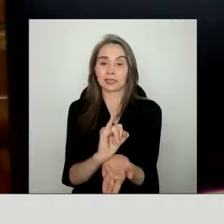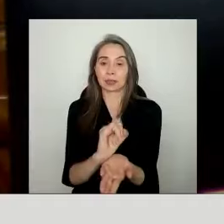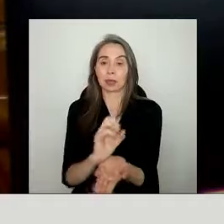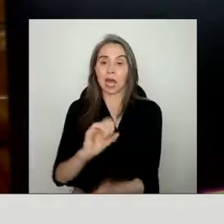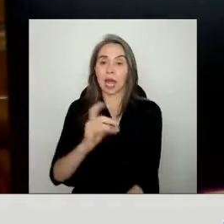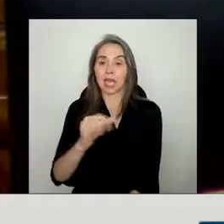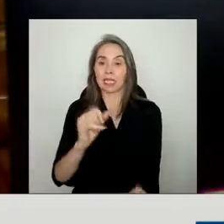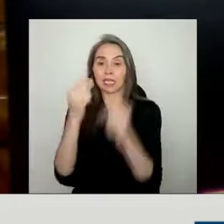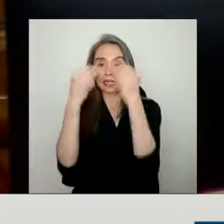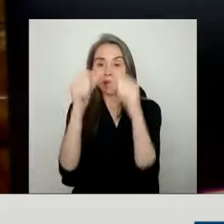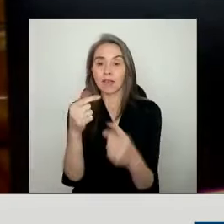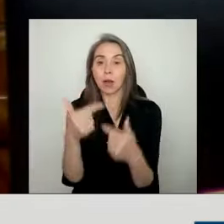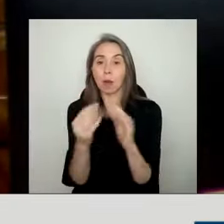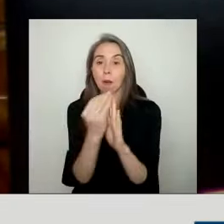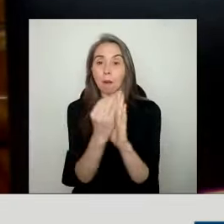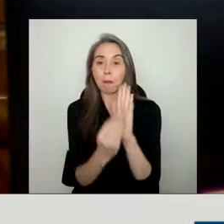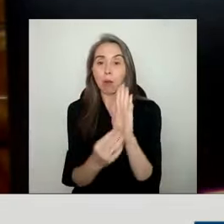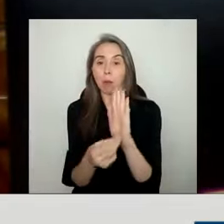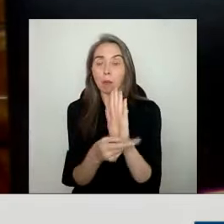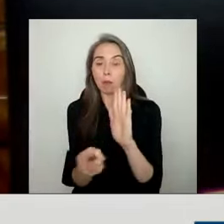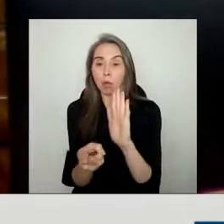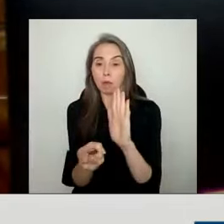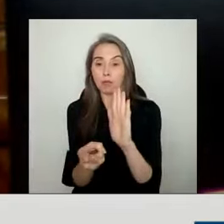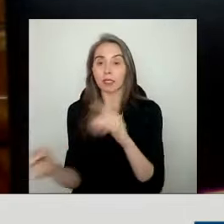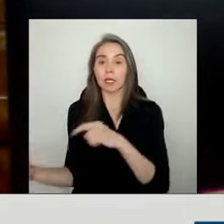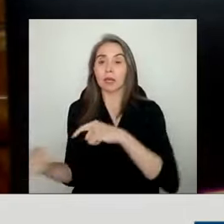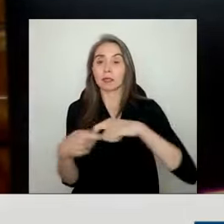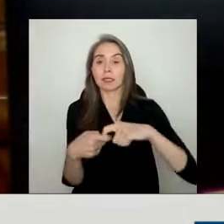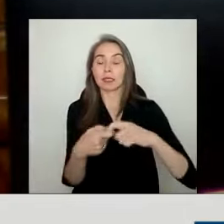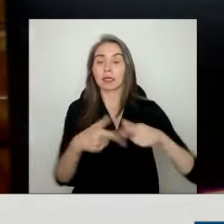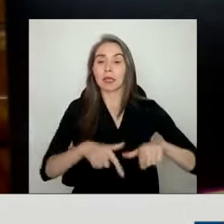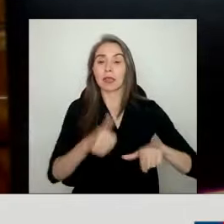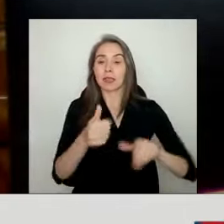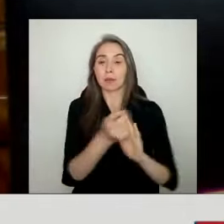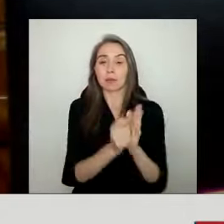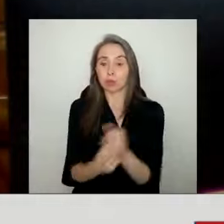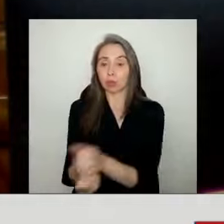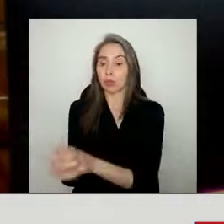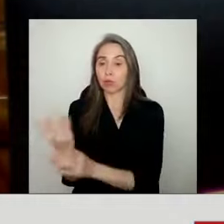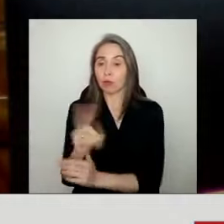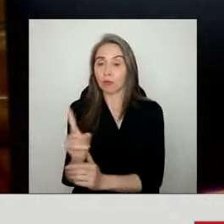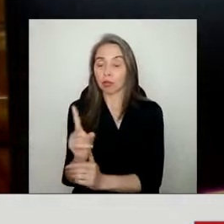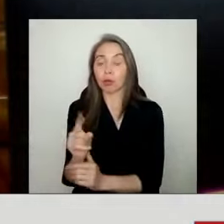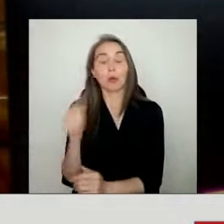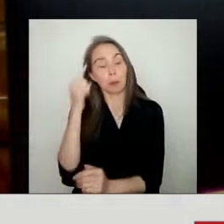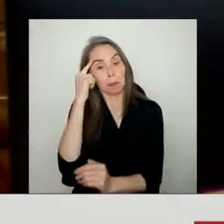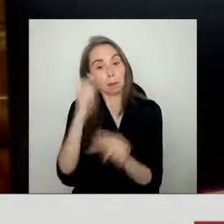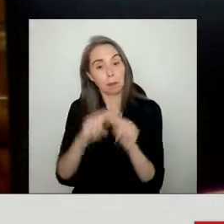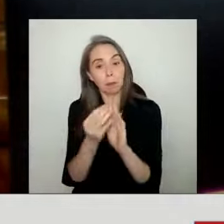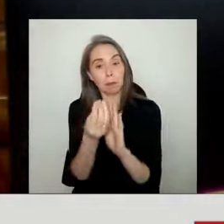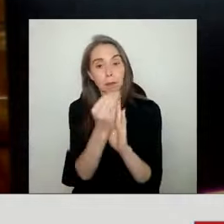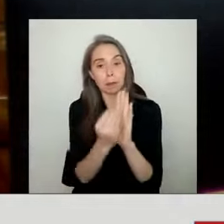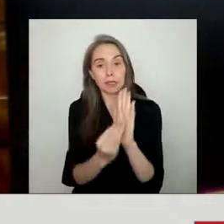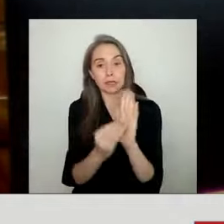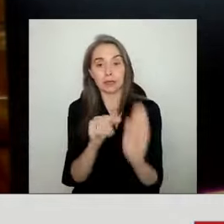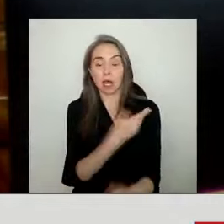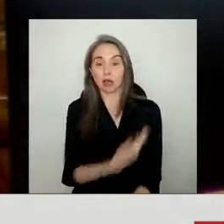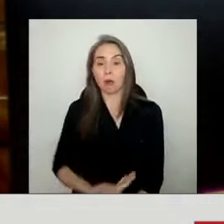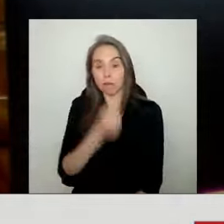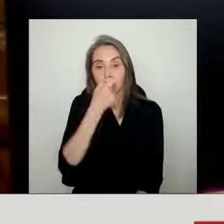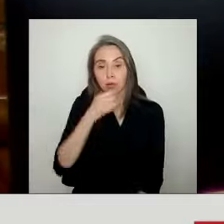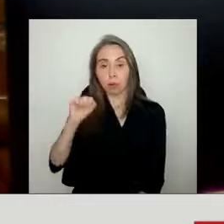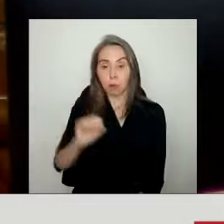políticas públicas que está bajo el alero de la dirección de presupuesto no es algo nuevo ni que haya sido pensado originalmente por este gobierno sino que desde ya hace